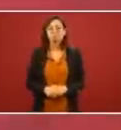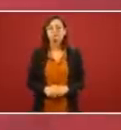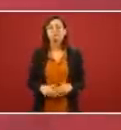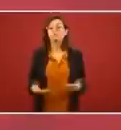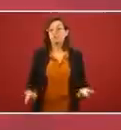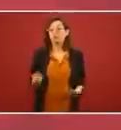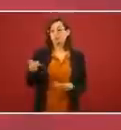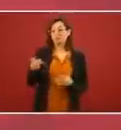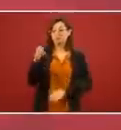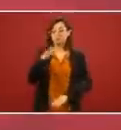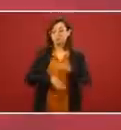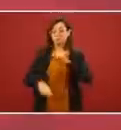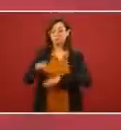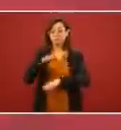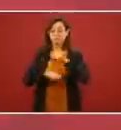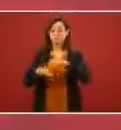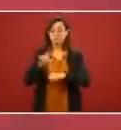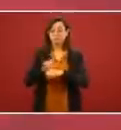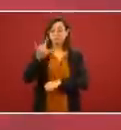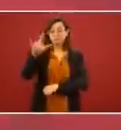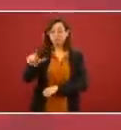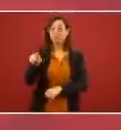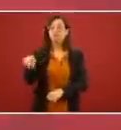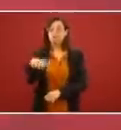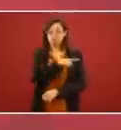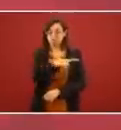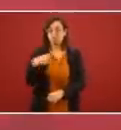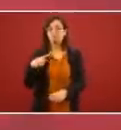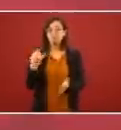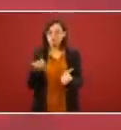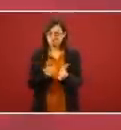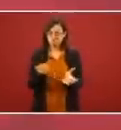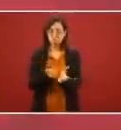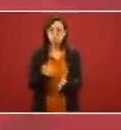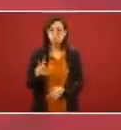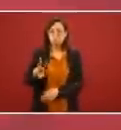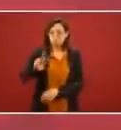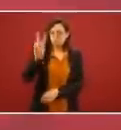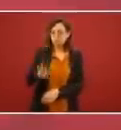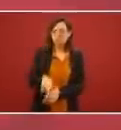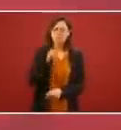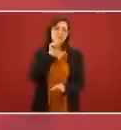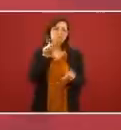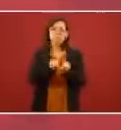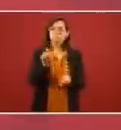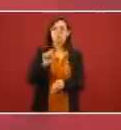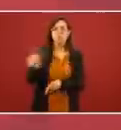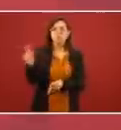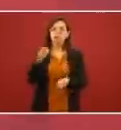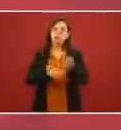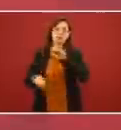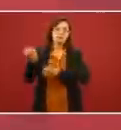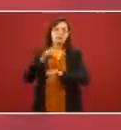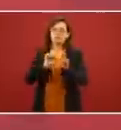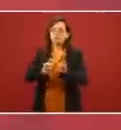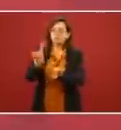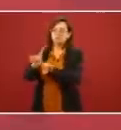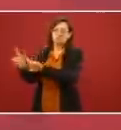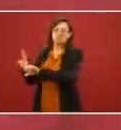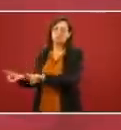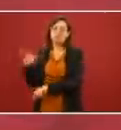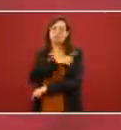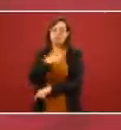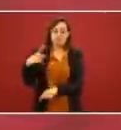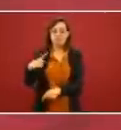empresa, sí hay un adeudo, como otras, y se está haciendo